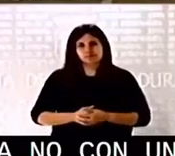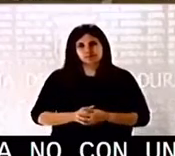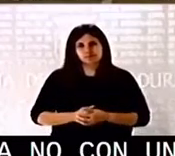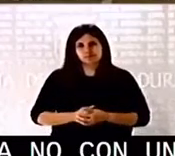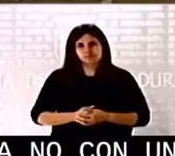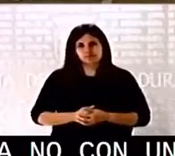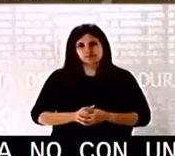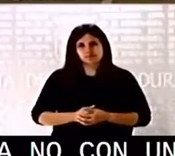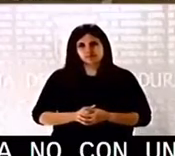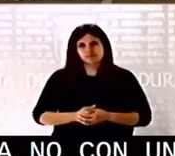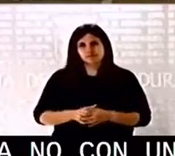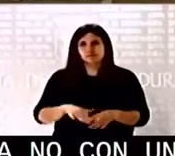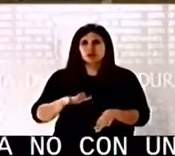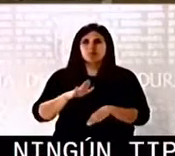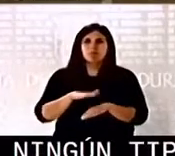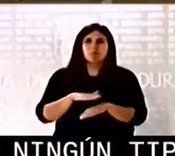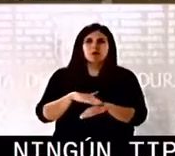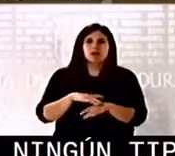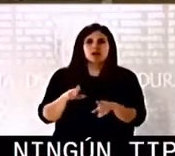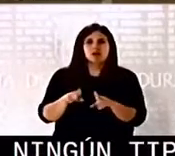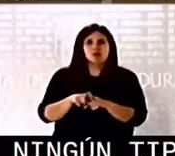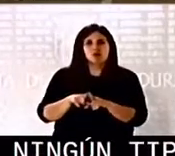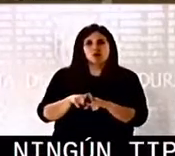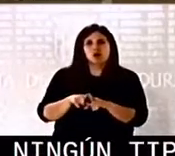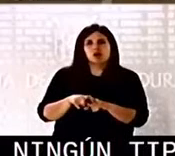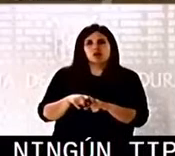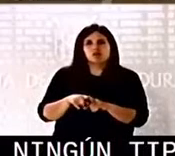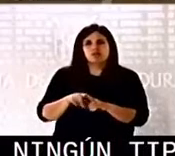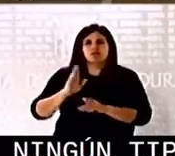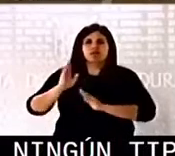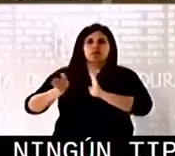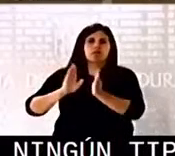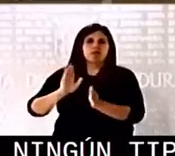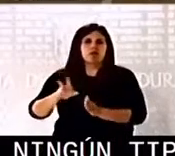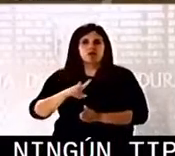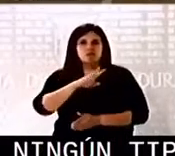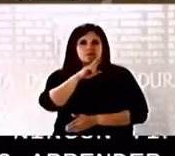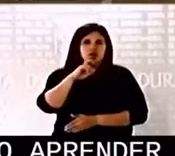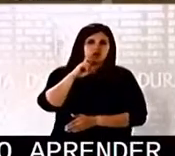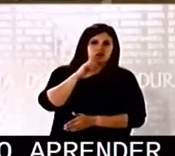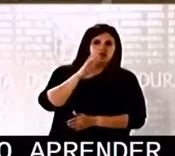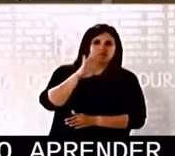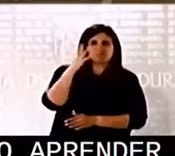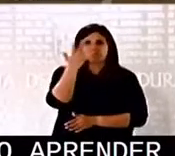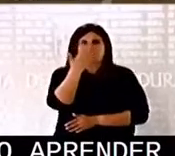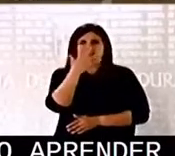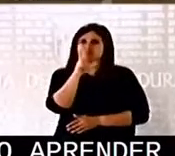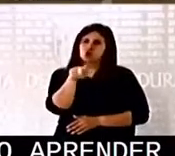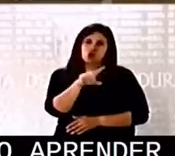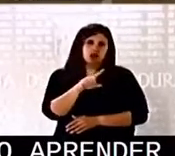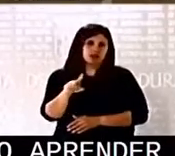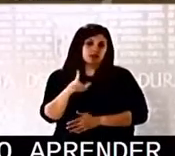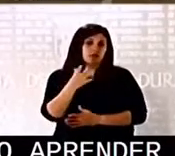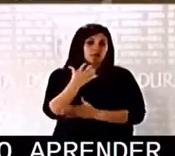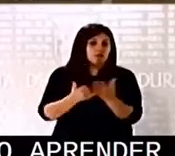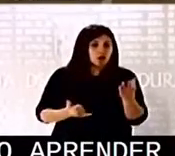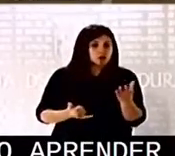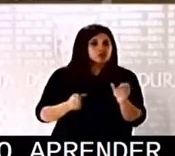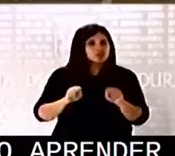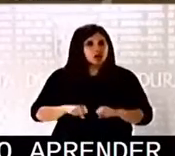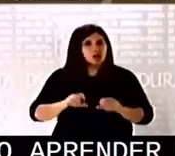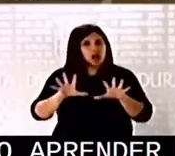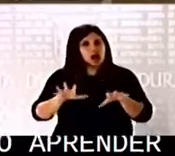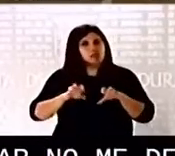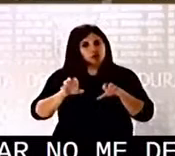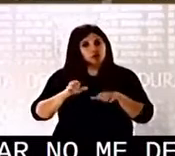para establecer ningún tipo de juicio de valor alrededor de eso, sino aprender de esos incidentes para que no vuelvan a pasar, ¿no?, en la medida de lo